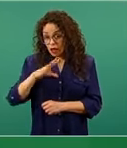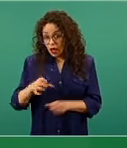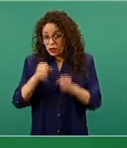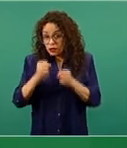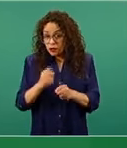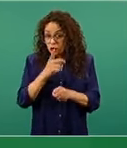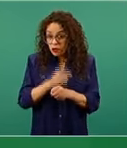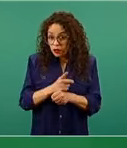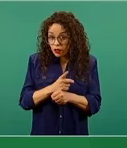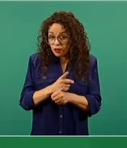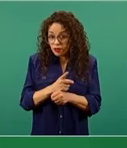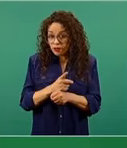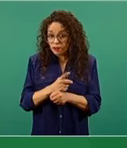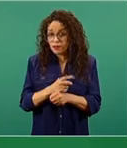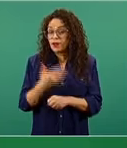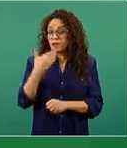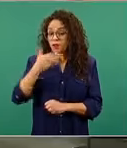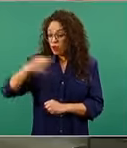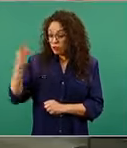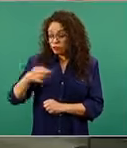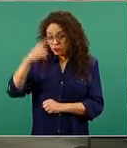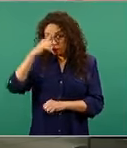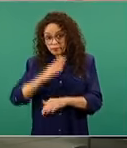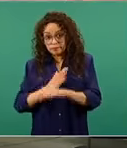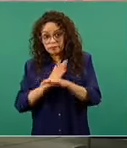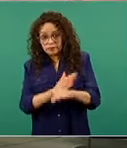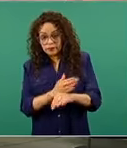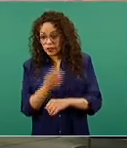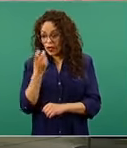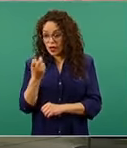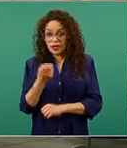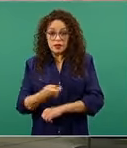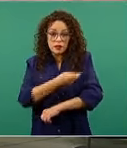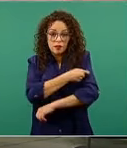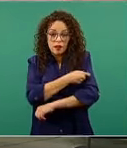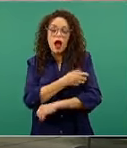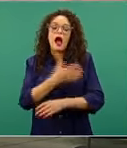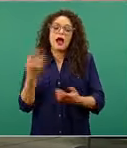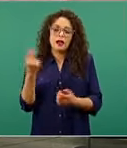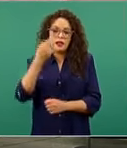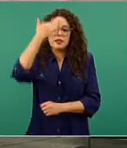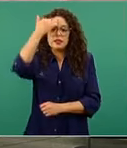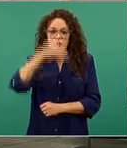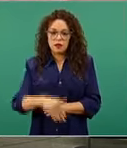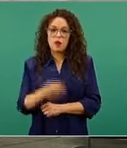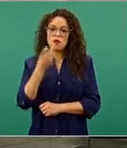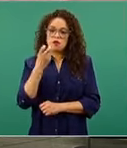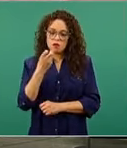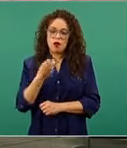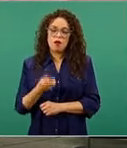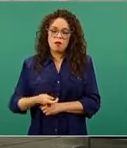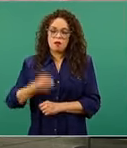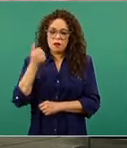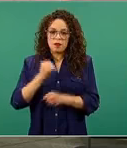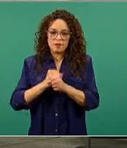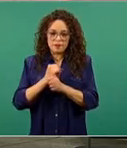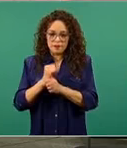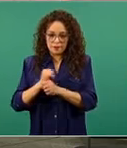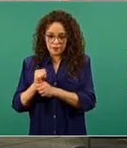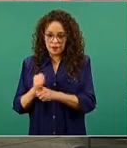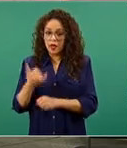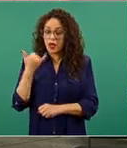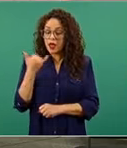la capacidad protectora de estas vacunas. Y por razones muy bien establecidas en la